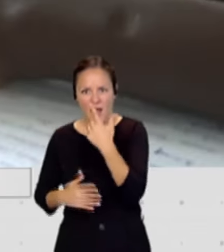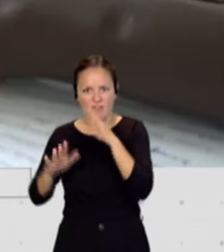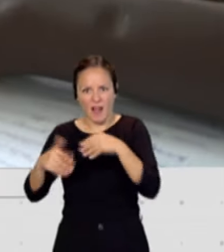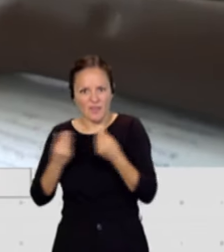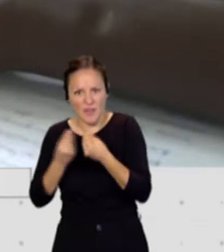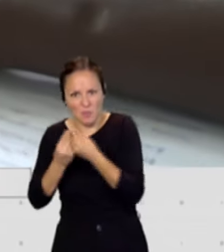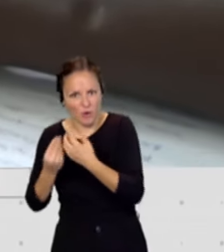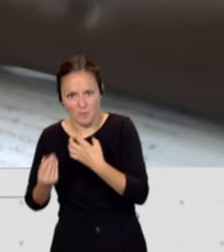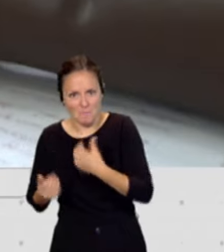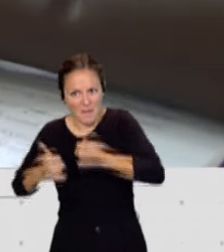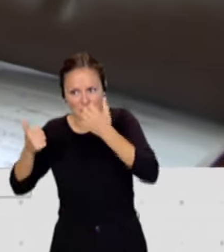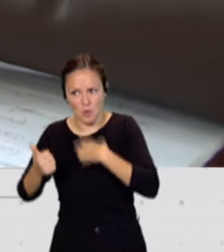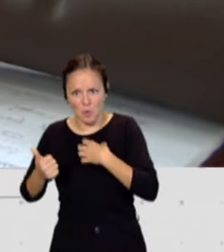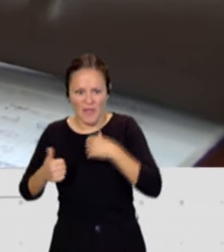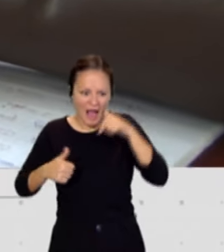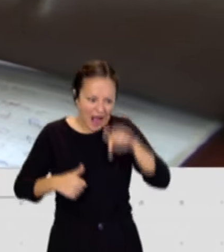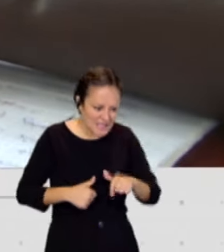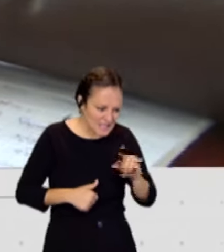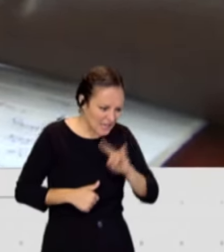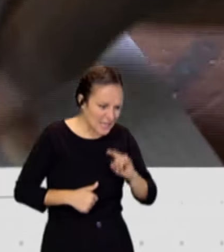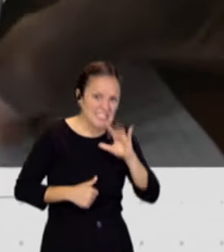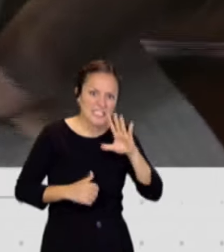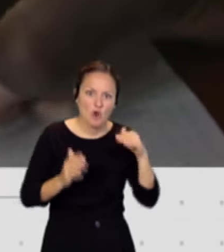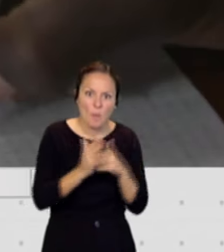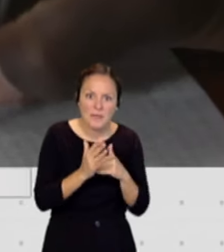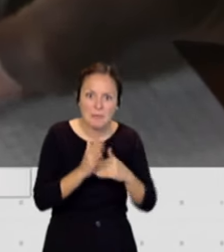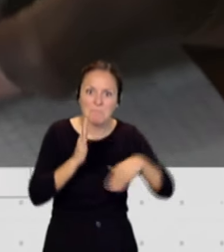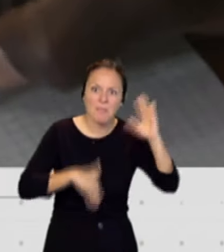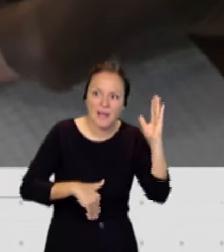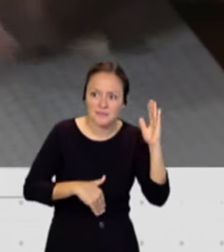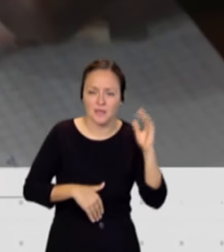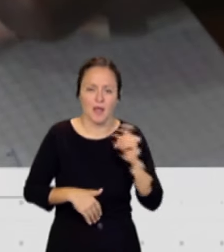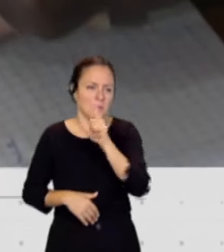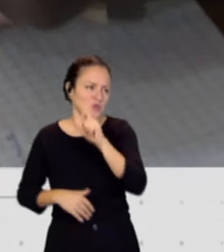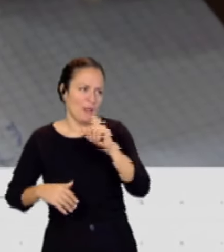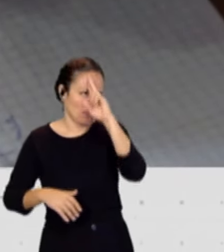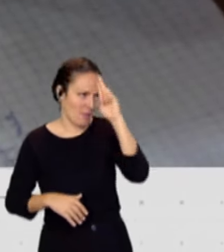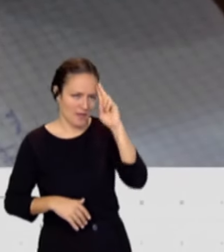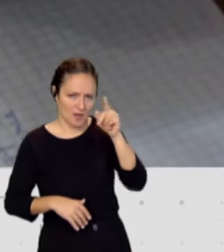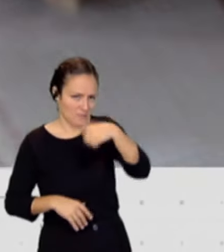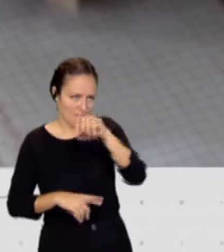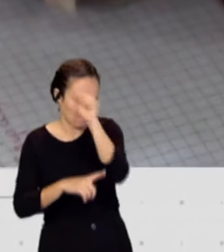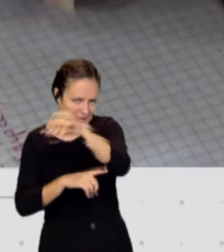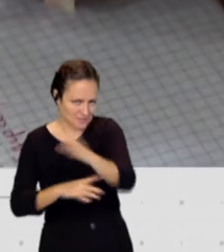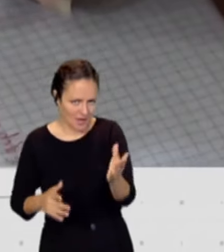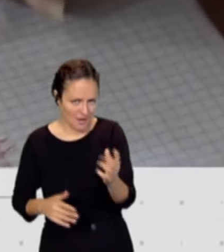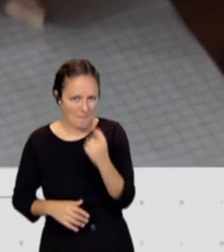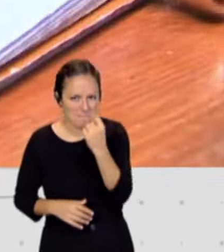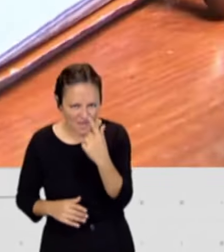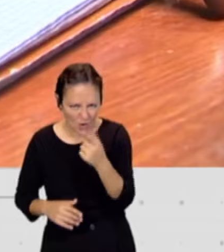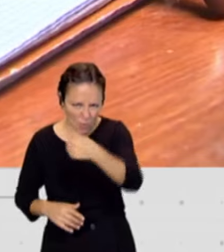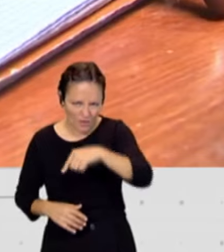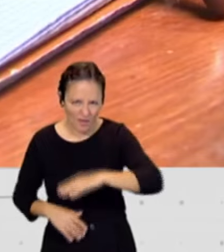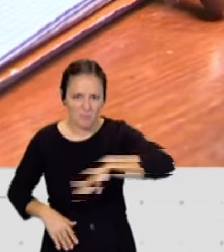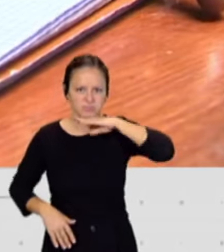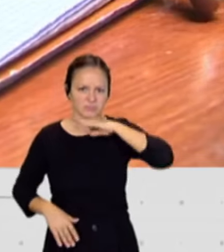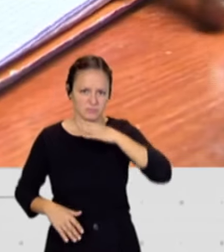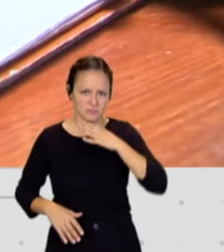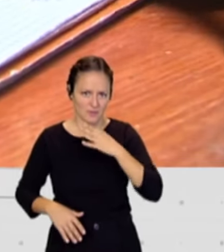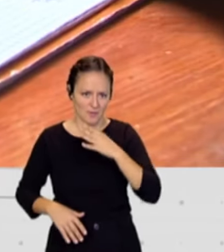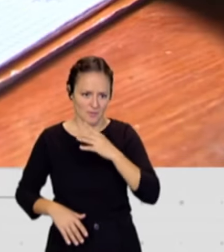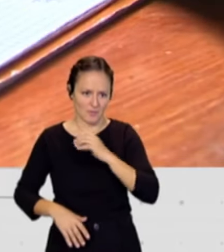a 5000 500 chicos y chicas a los madrileños no hay que hacerles caso que son unos exagerados O sea quiero decir cómo que con 1000 tú sabes deberían de tener